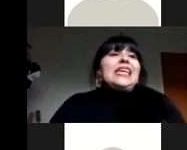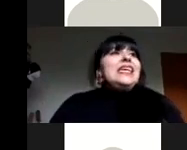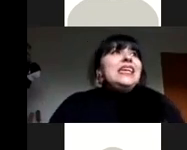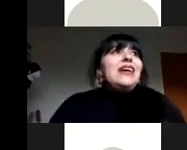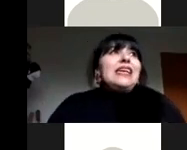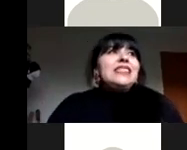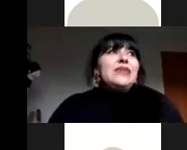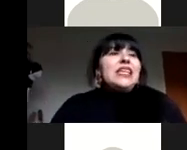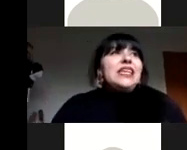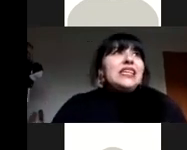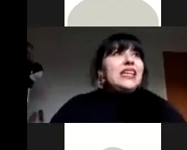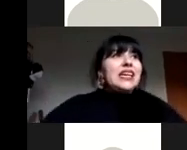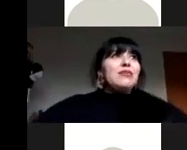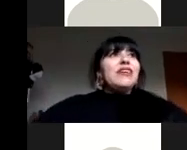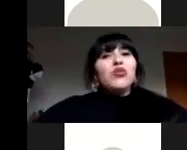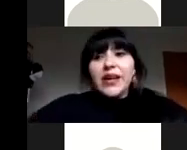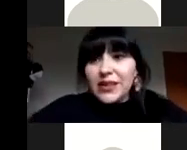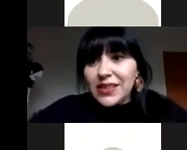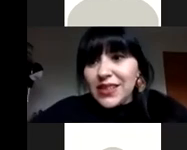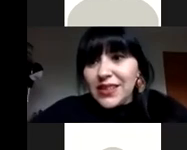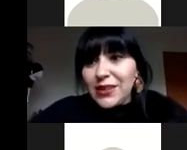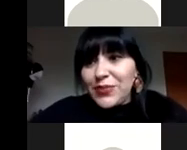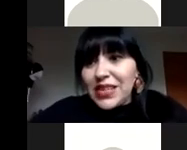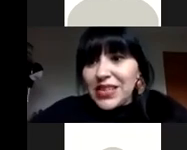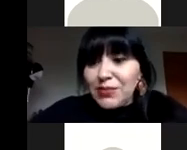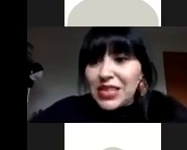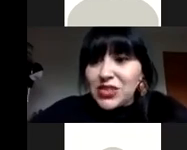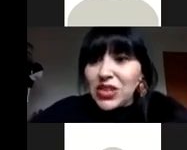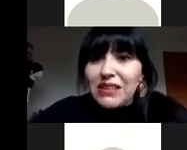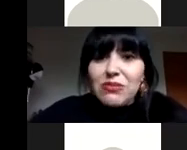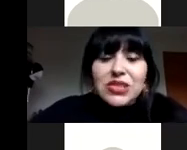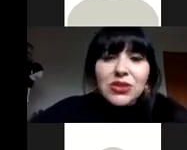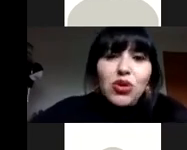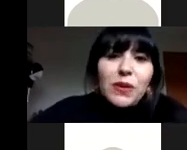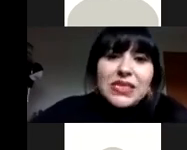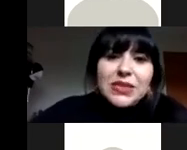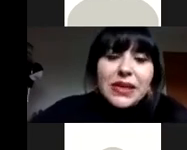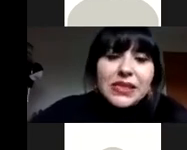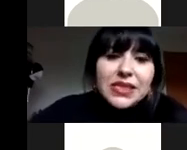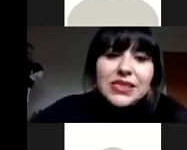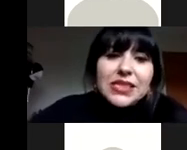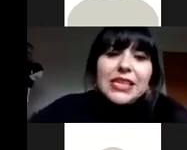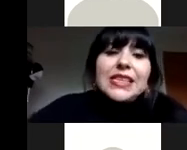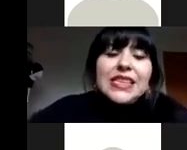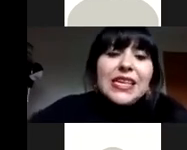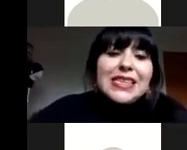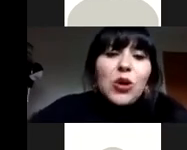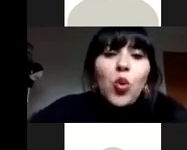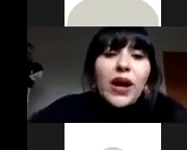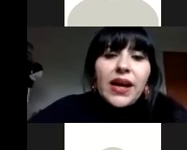Y ahora sí, mi querida Angélica me va a ayudar en esta invitación que le vamos a hacer a todos los participantes